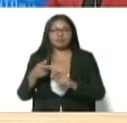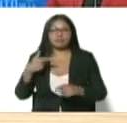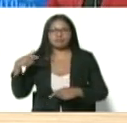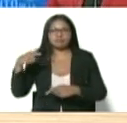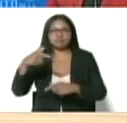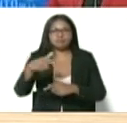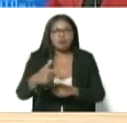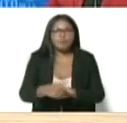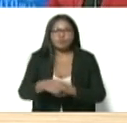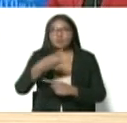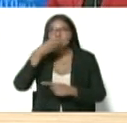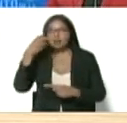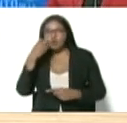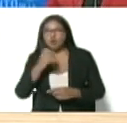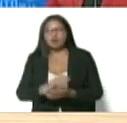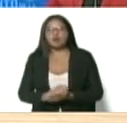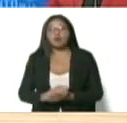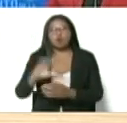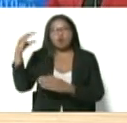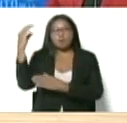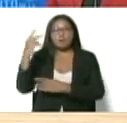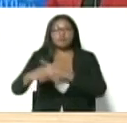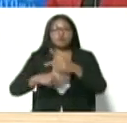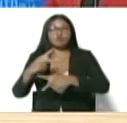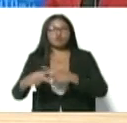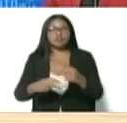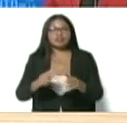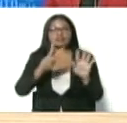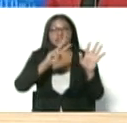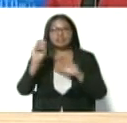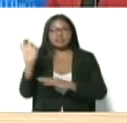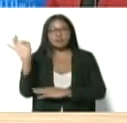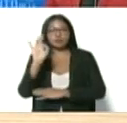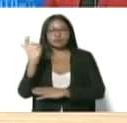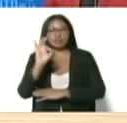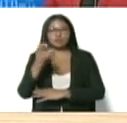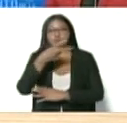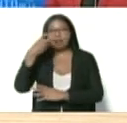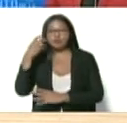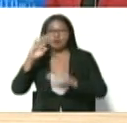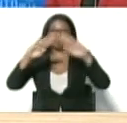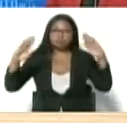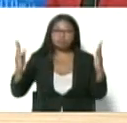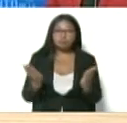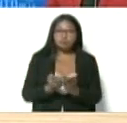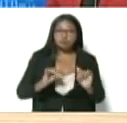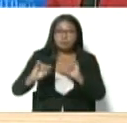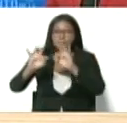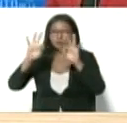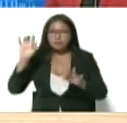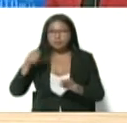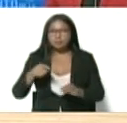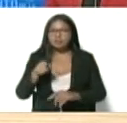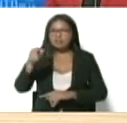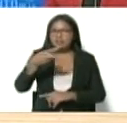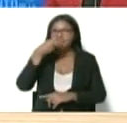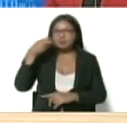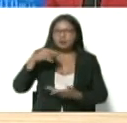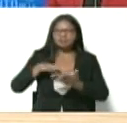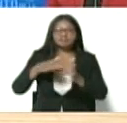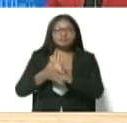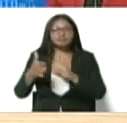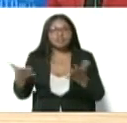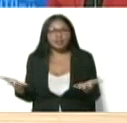colombia produce el 70 por ciento de la cocaína del mundo y esa cocaína